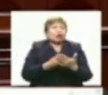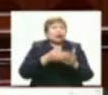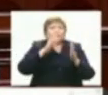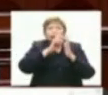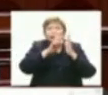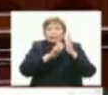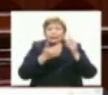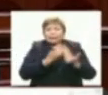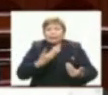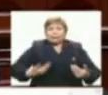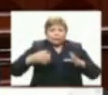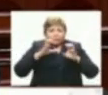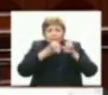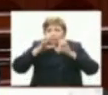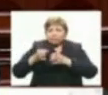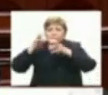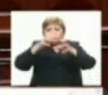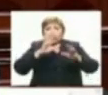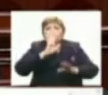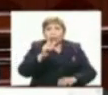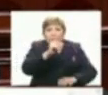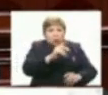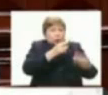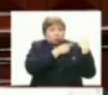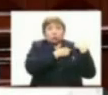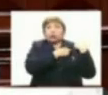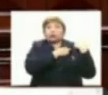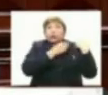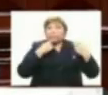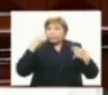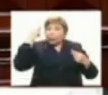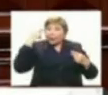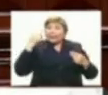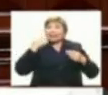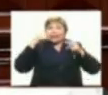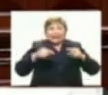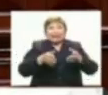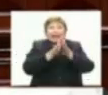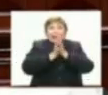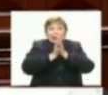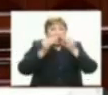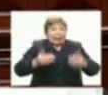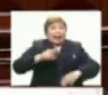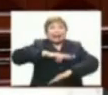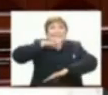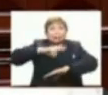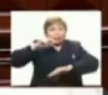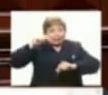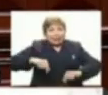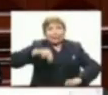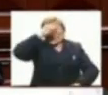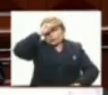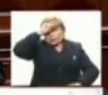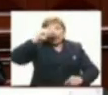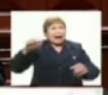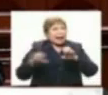del gobierno, cada uno desde su función. Por eso, invoco a los gobernadores regionales del país